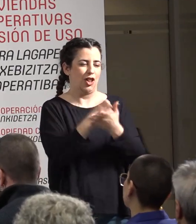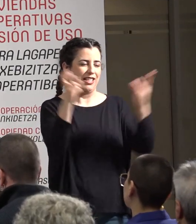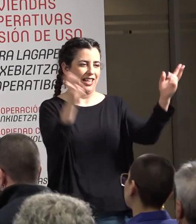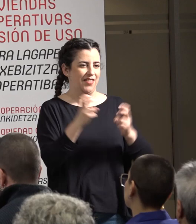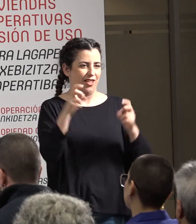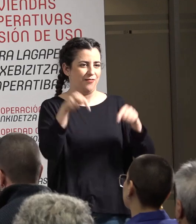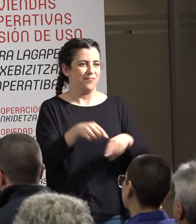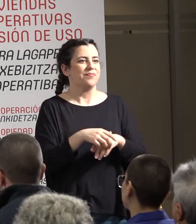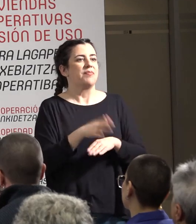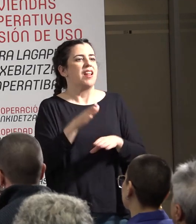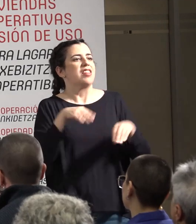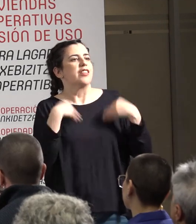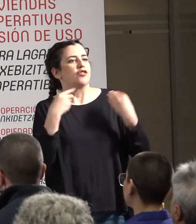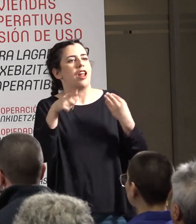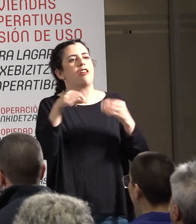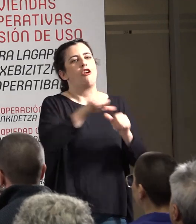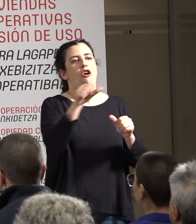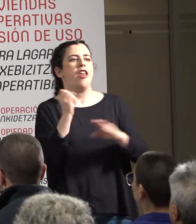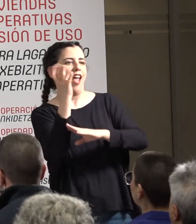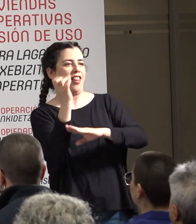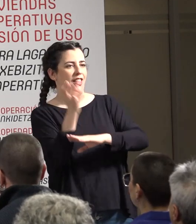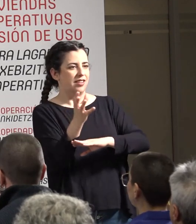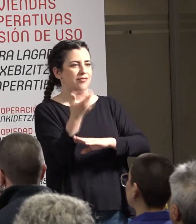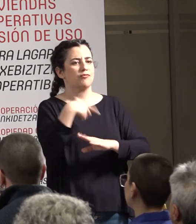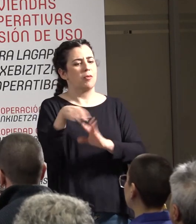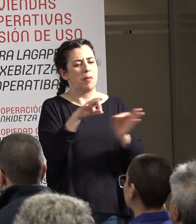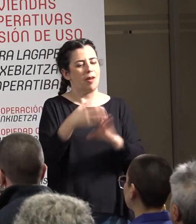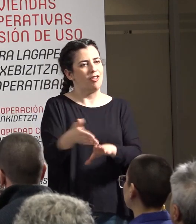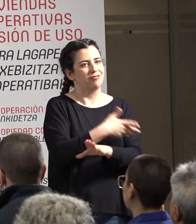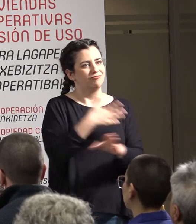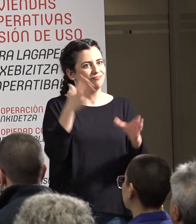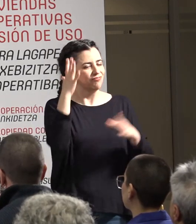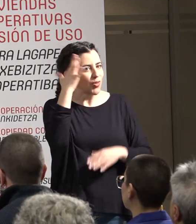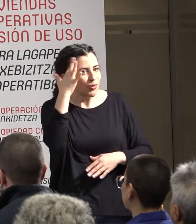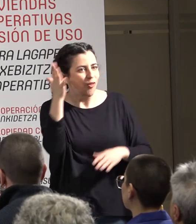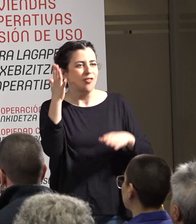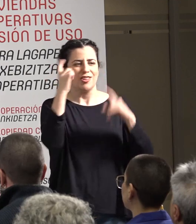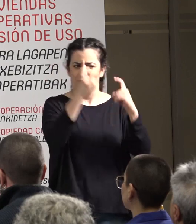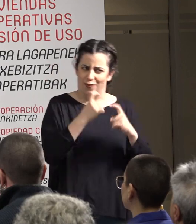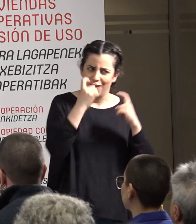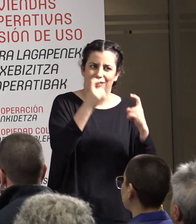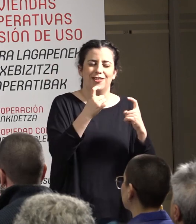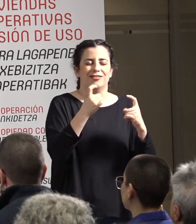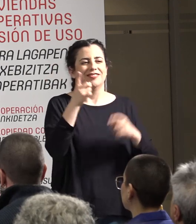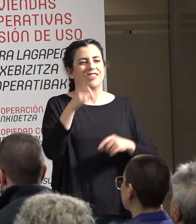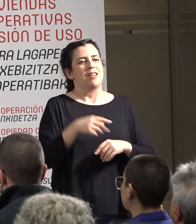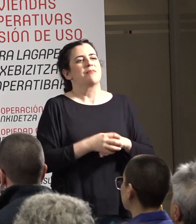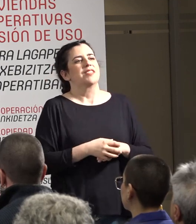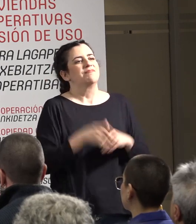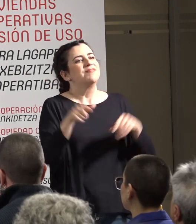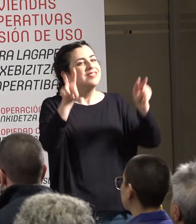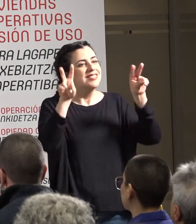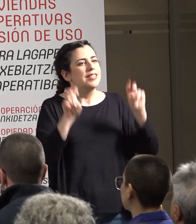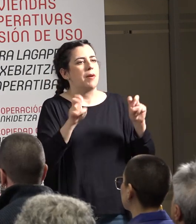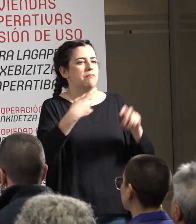para disfrutar con nosotras de unas jornadas que hemos preparado con muchísima ilusión, con muchísimo esfuerzo, también sobre un tema que consideramos